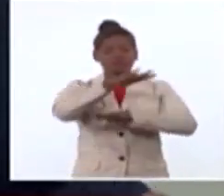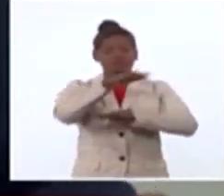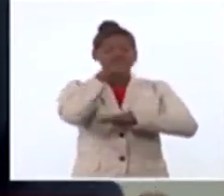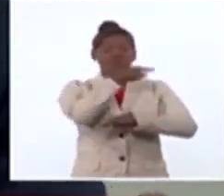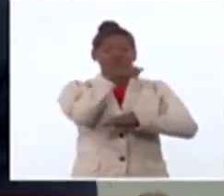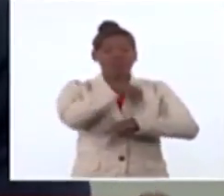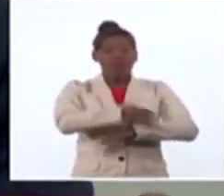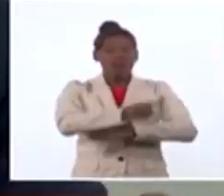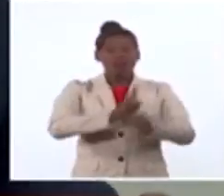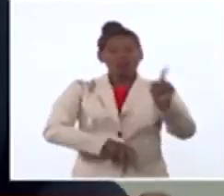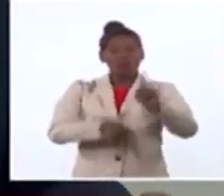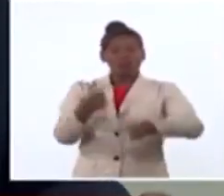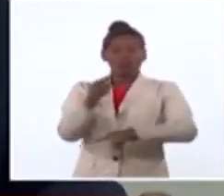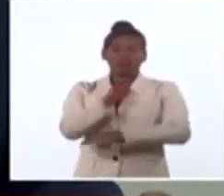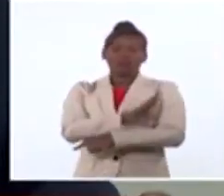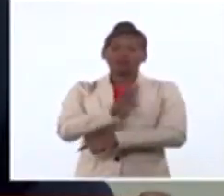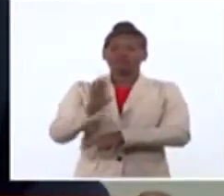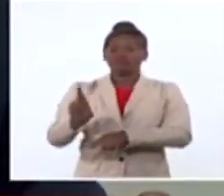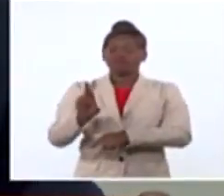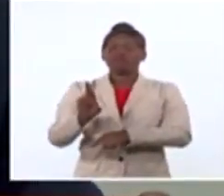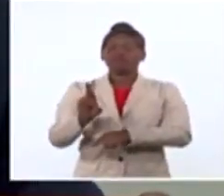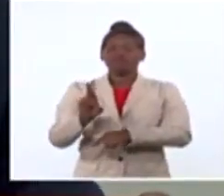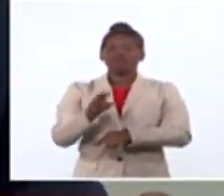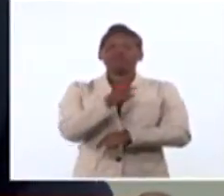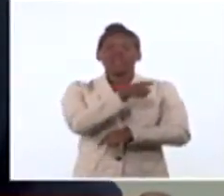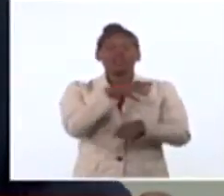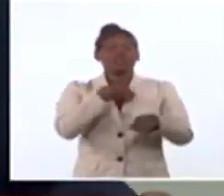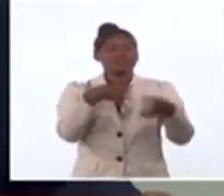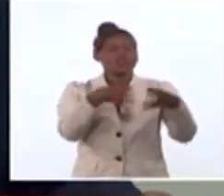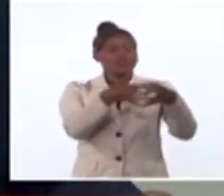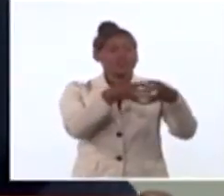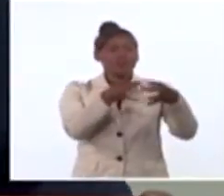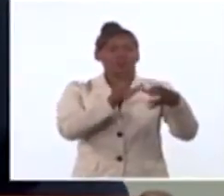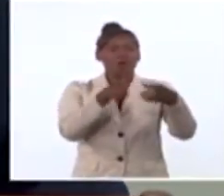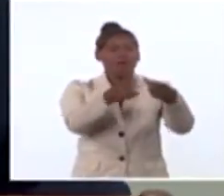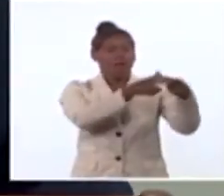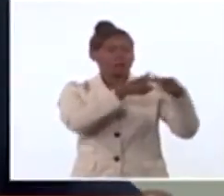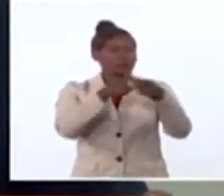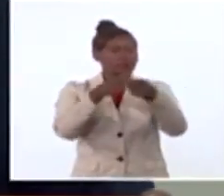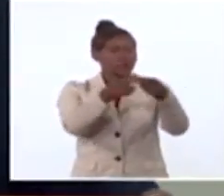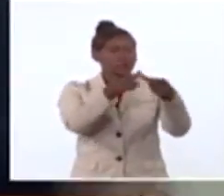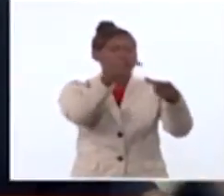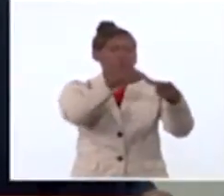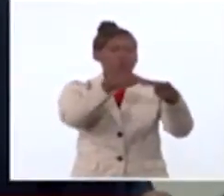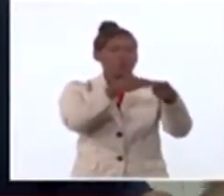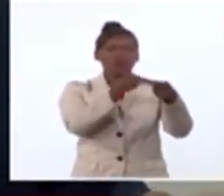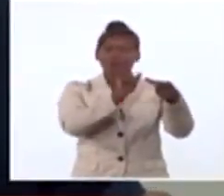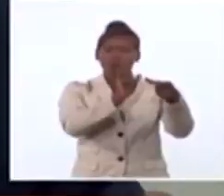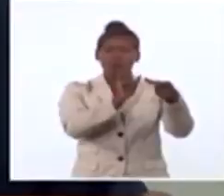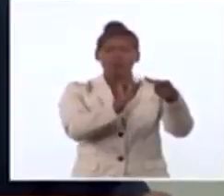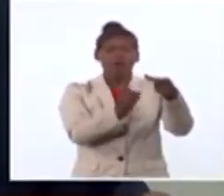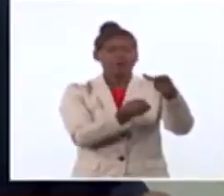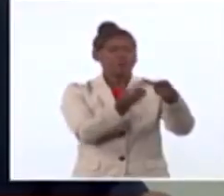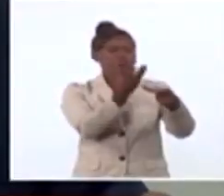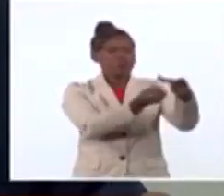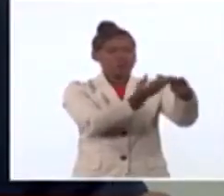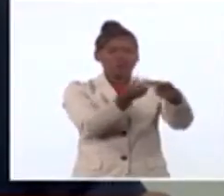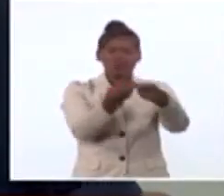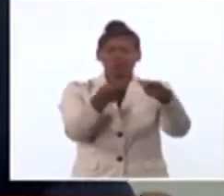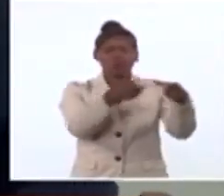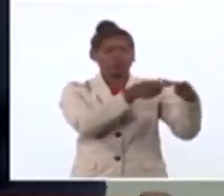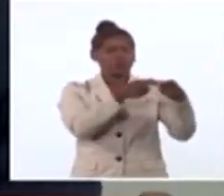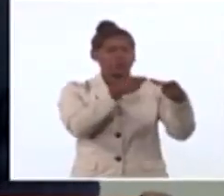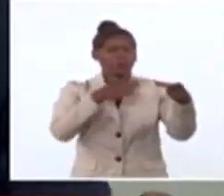de entidades que responden a la política del gobierno de los Estados Unidos para financiar de diferentes